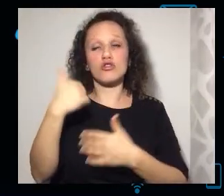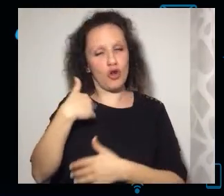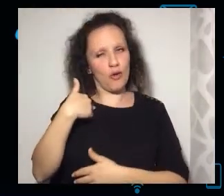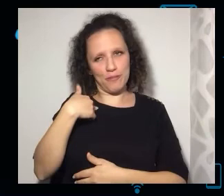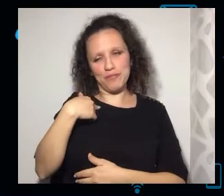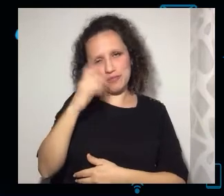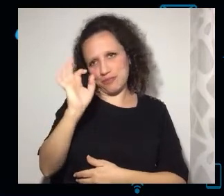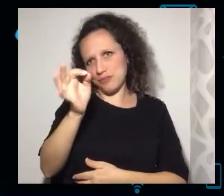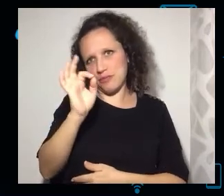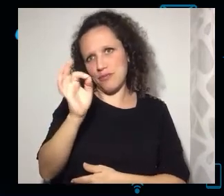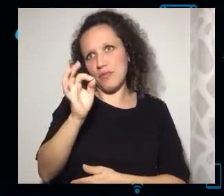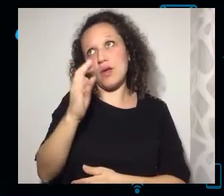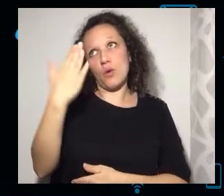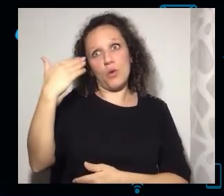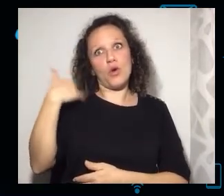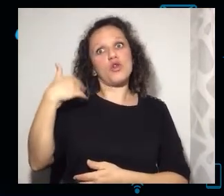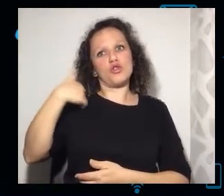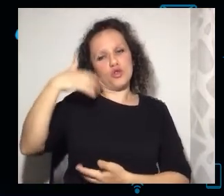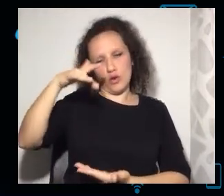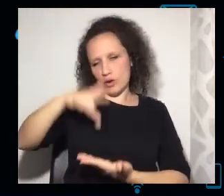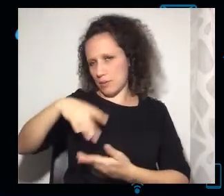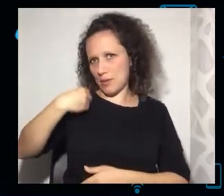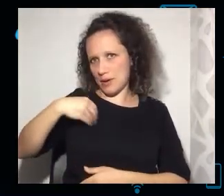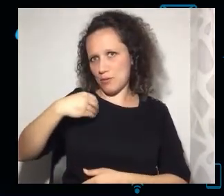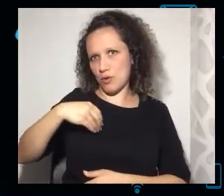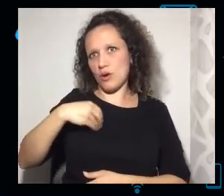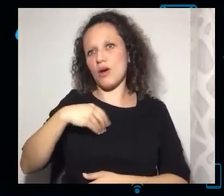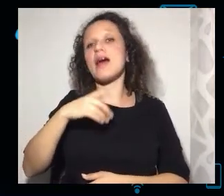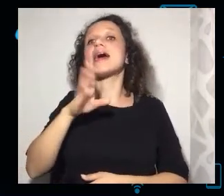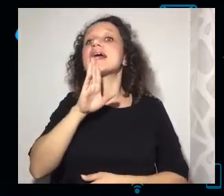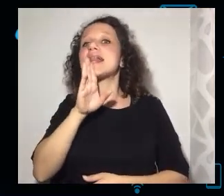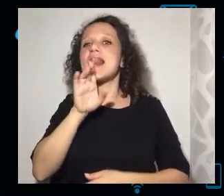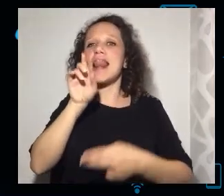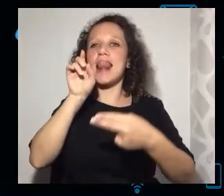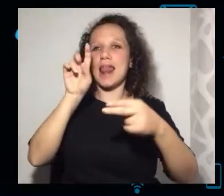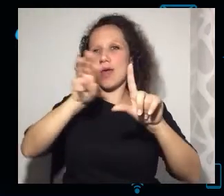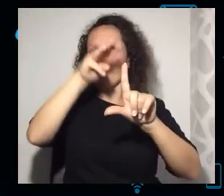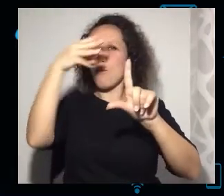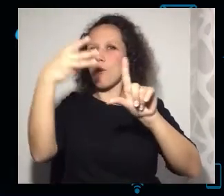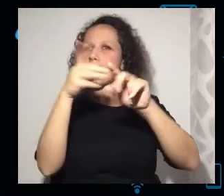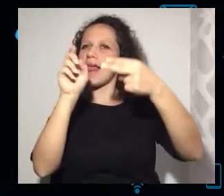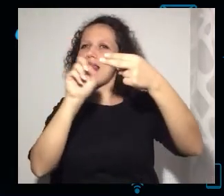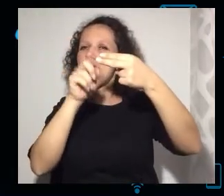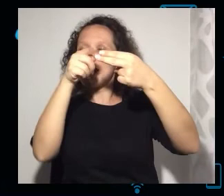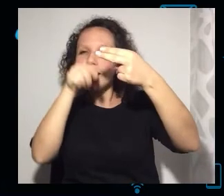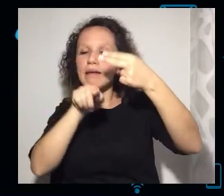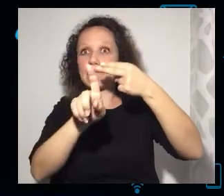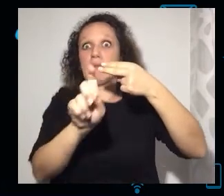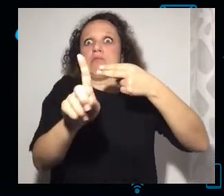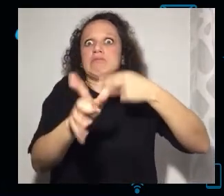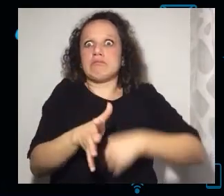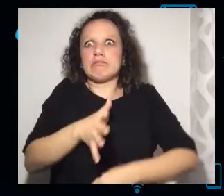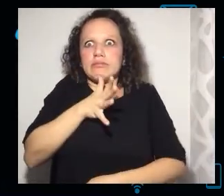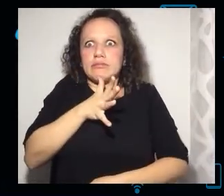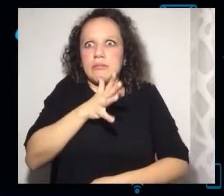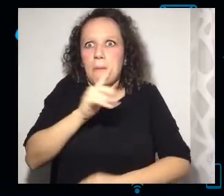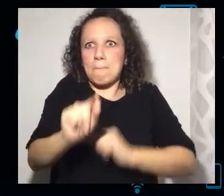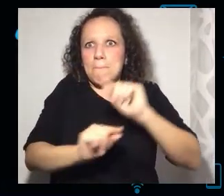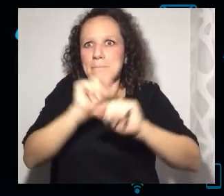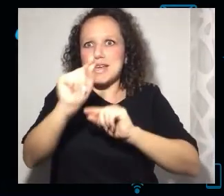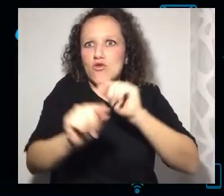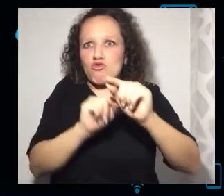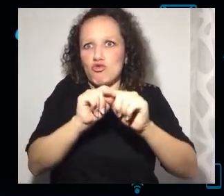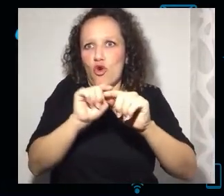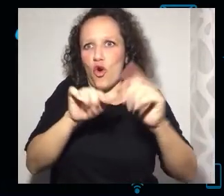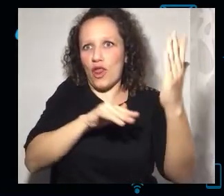la primera vez también caí en eso no también en ese link que me hizo que hizo que hubiera un virus en mi ordenador no porque entonces son los a pie